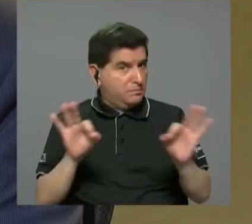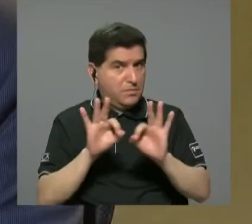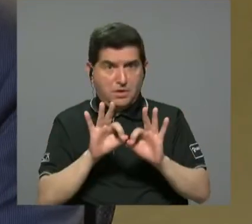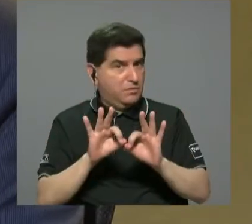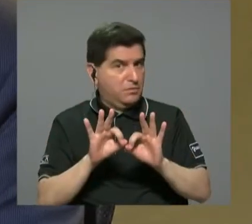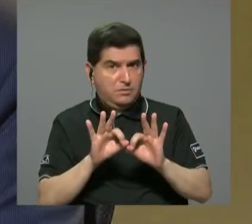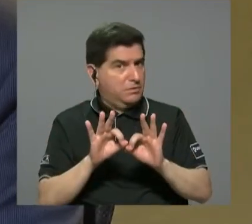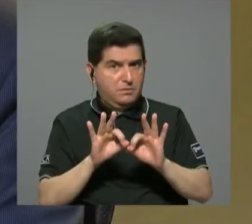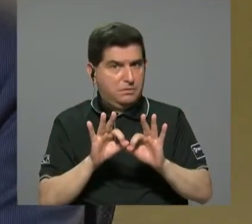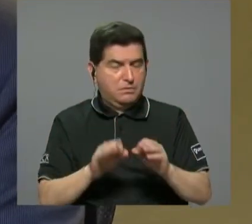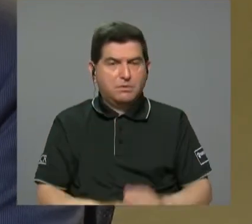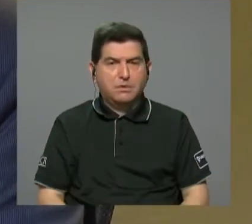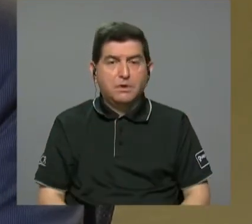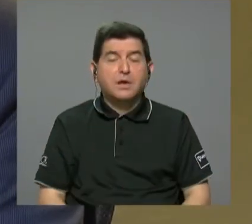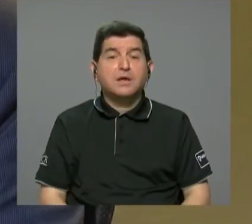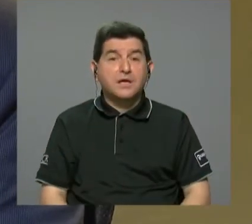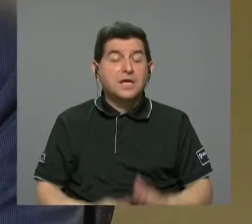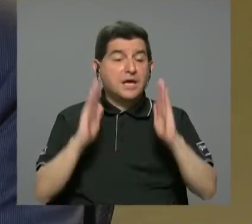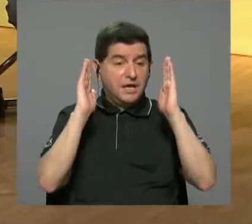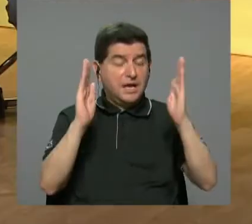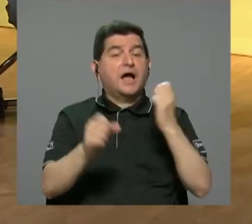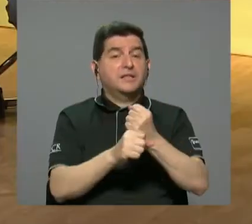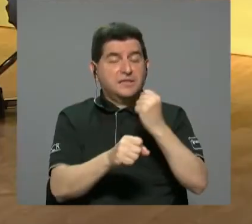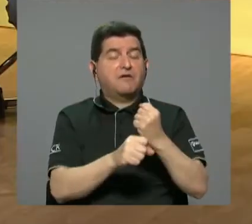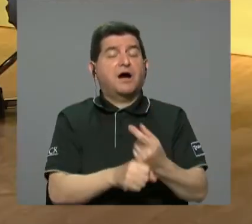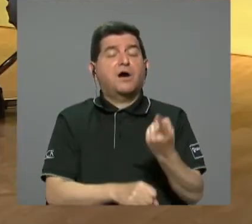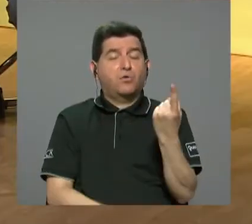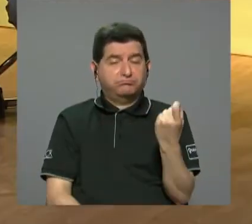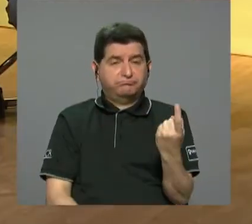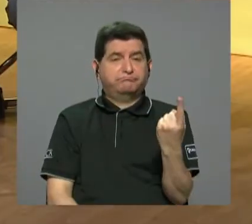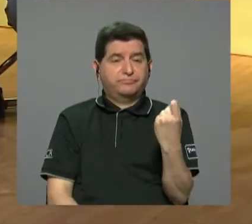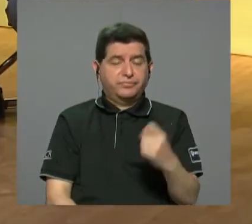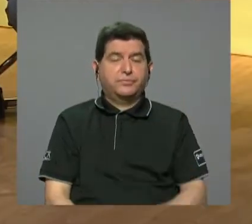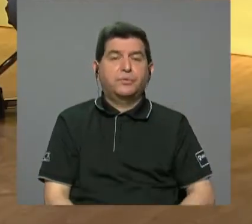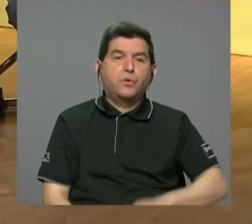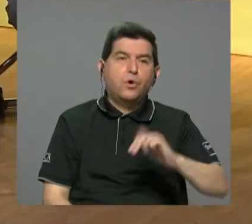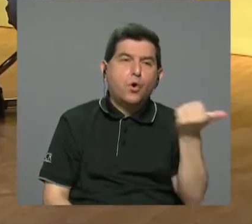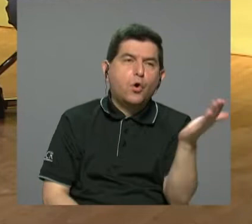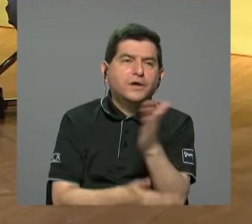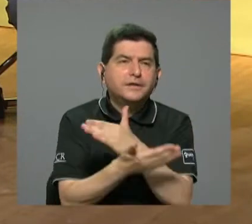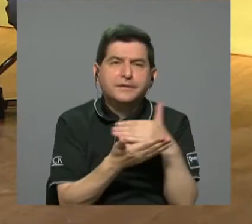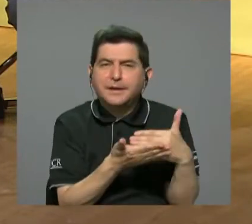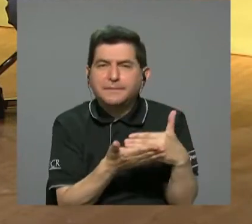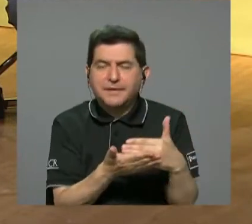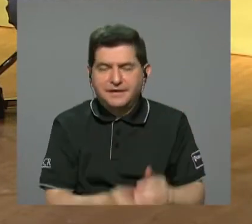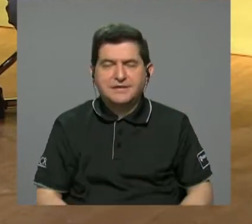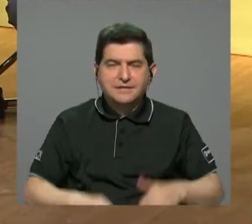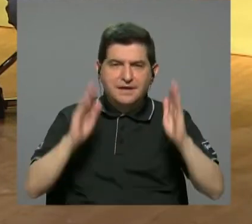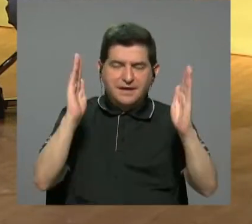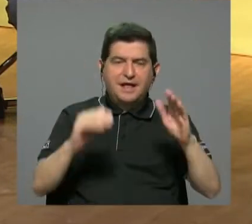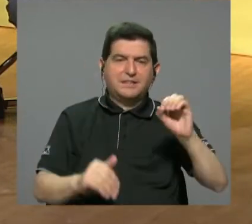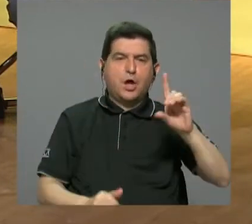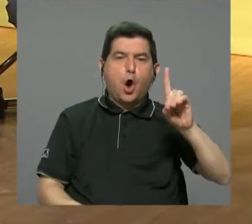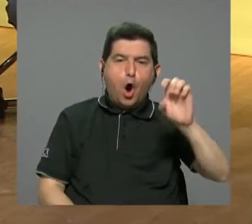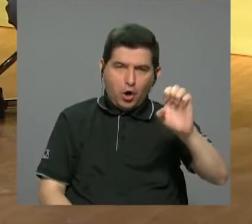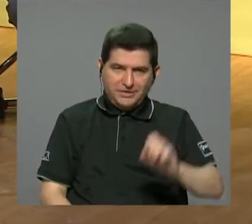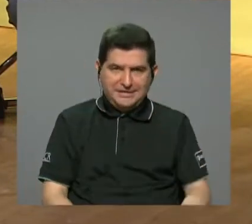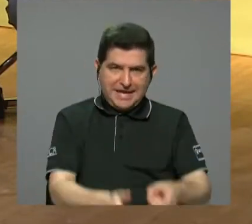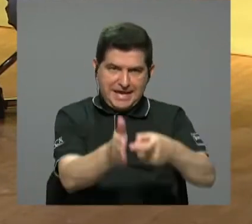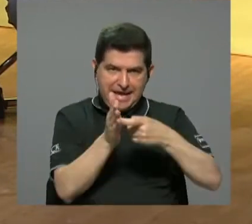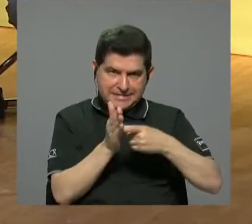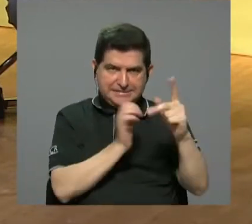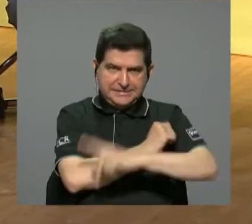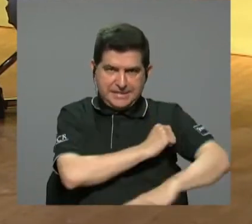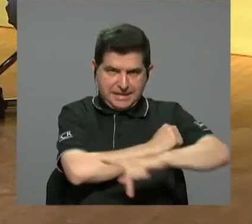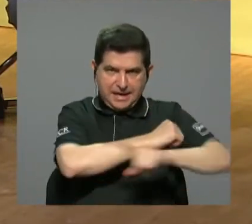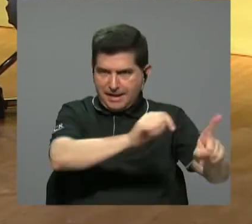no es menor, y es de las grandes tareas que tenemos. Y otro de los elementos grandes de la OCDE que exige a sus